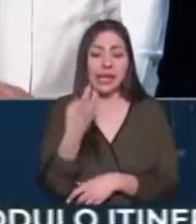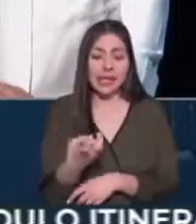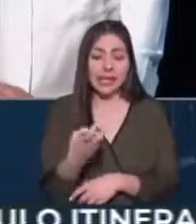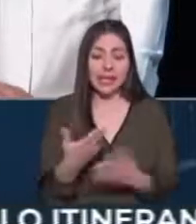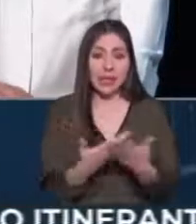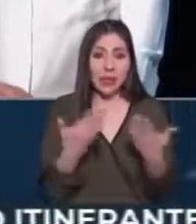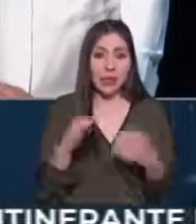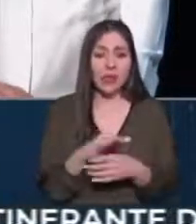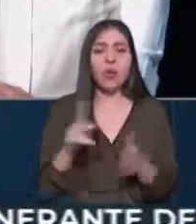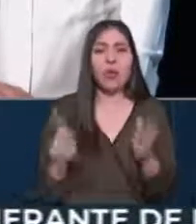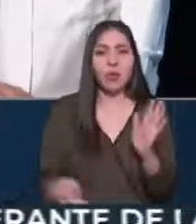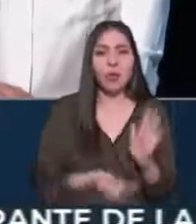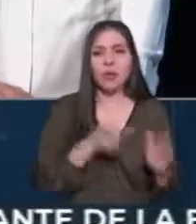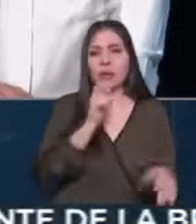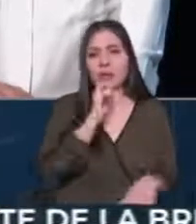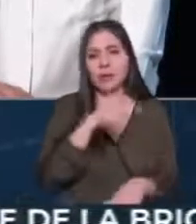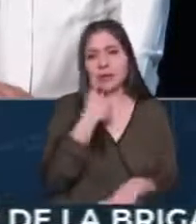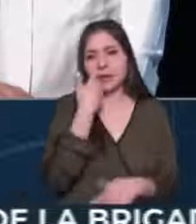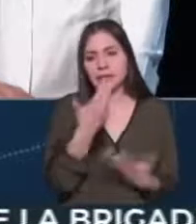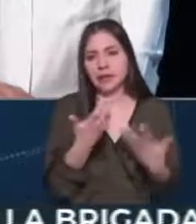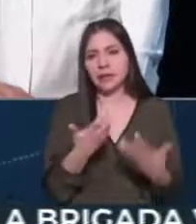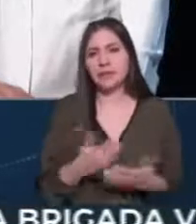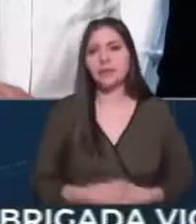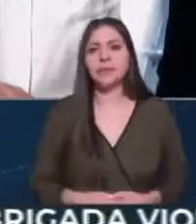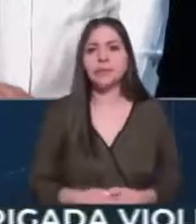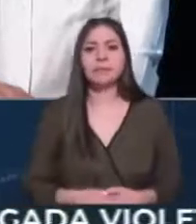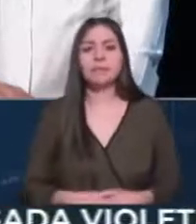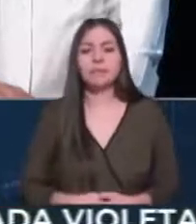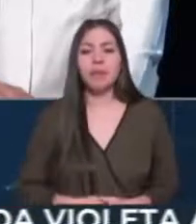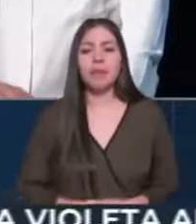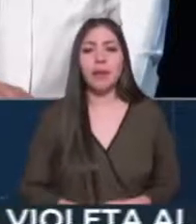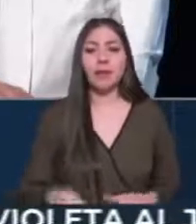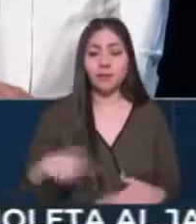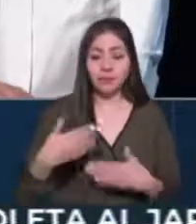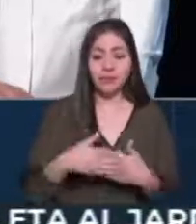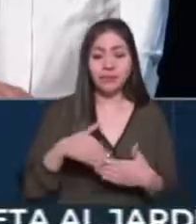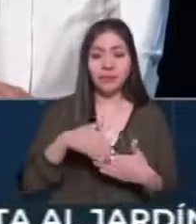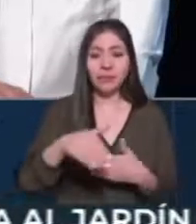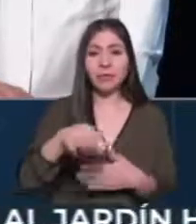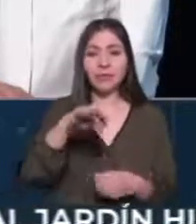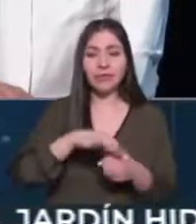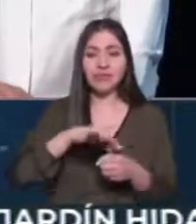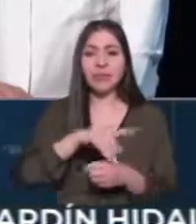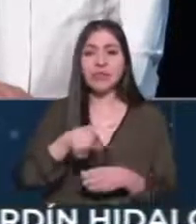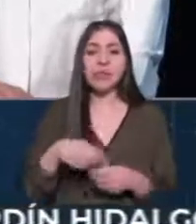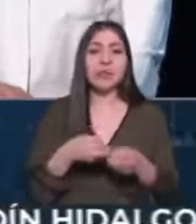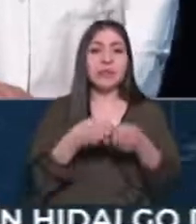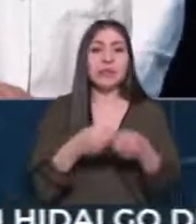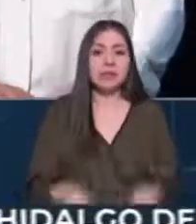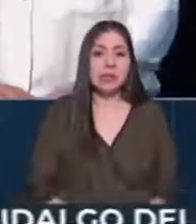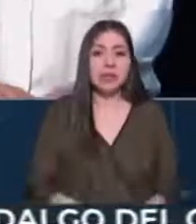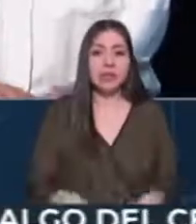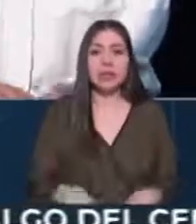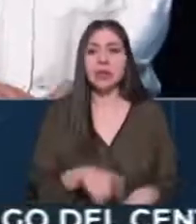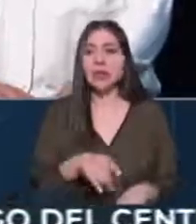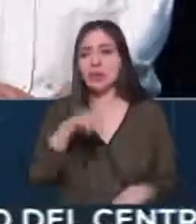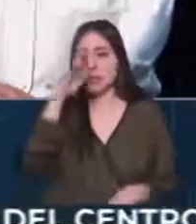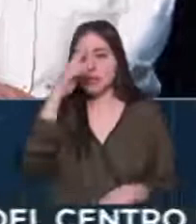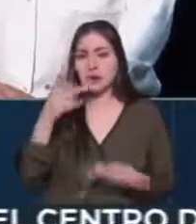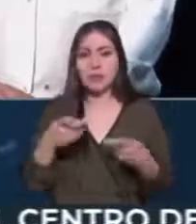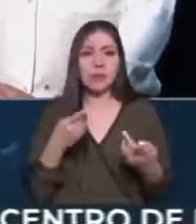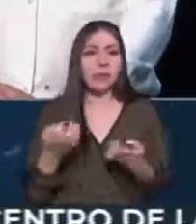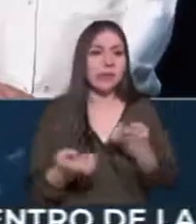más allá, porque la del 6 la tienen perdida, están haciendo un ensayo hacia lo que va a ser